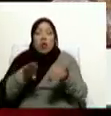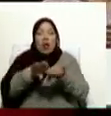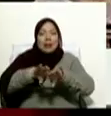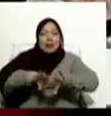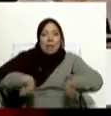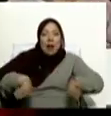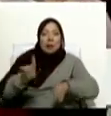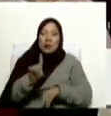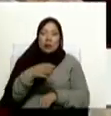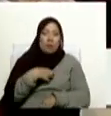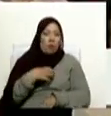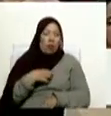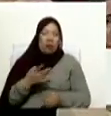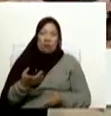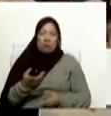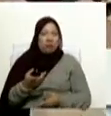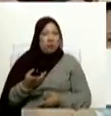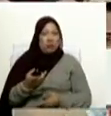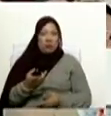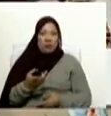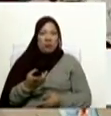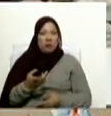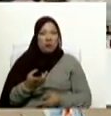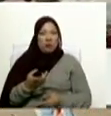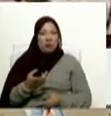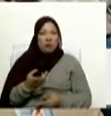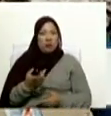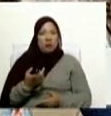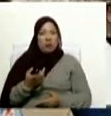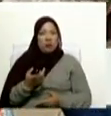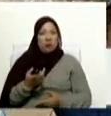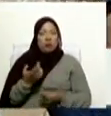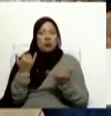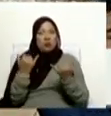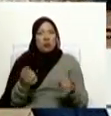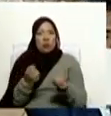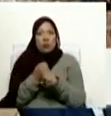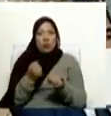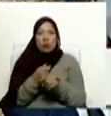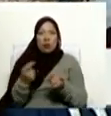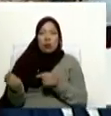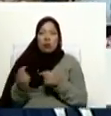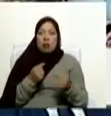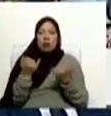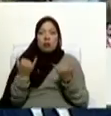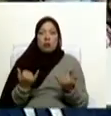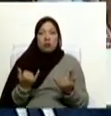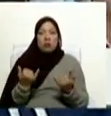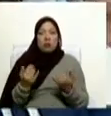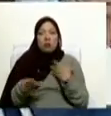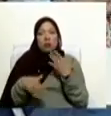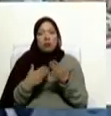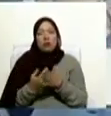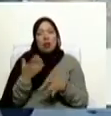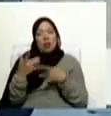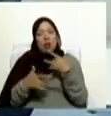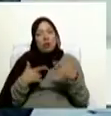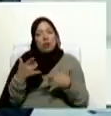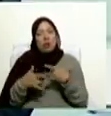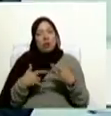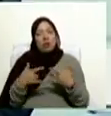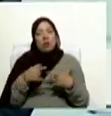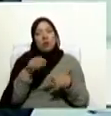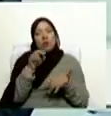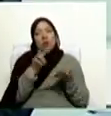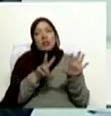de dificultad he allí la importancia de la activación del artículo